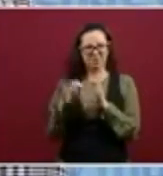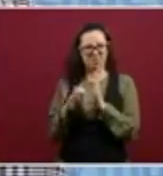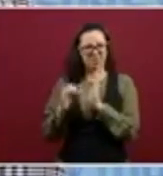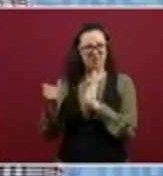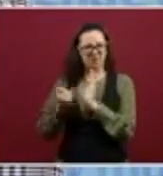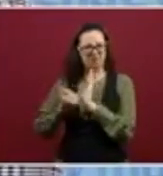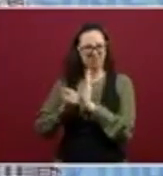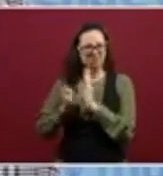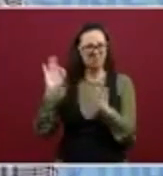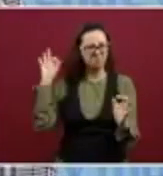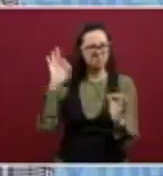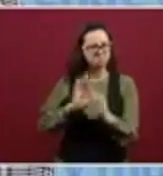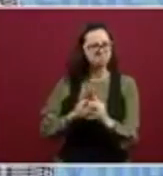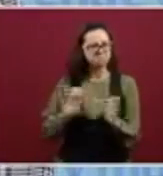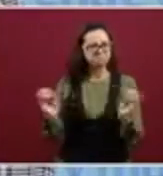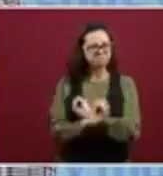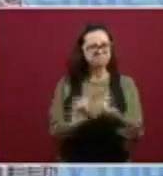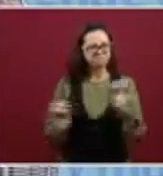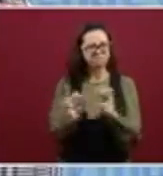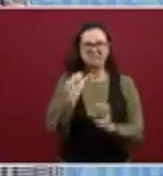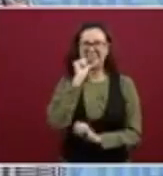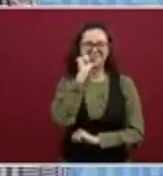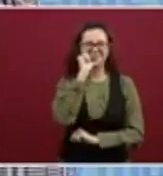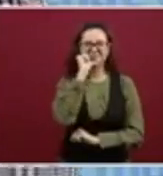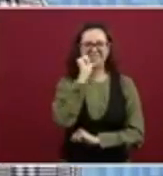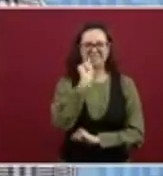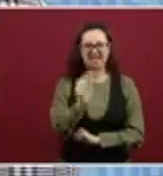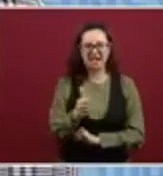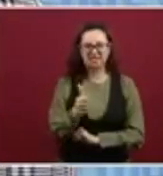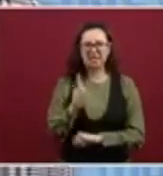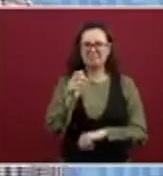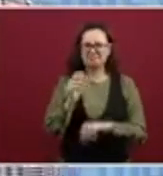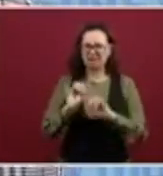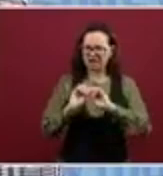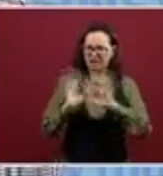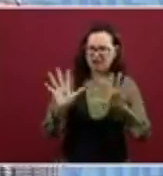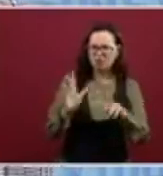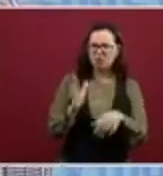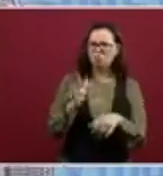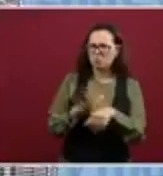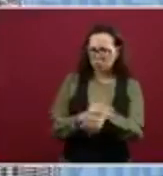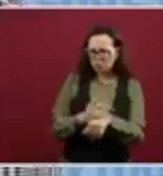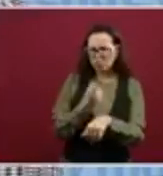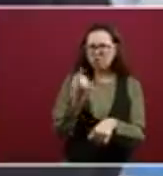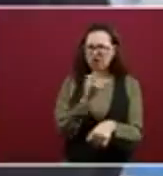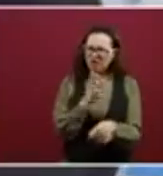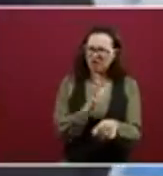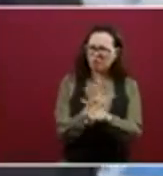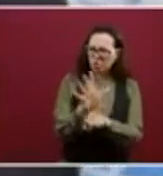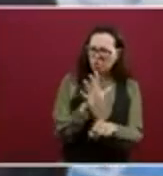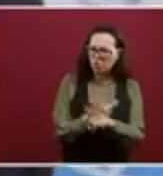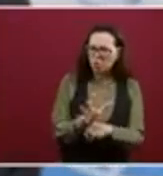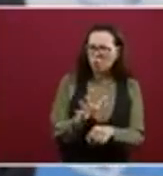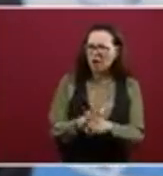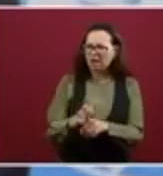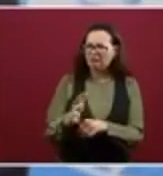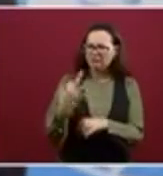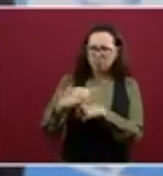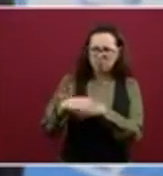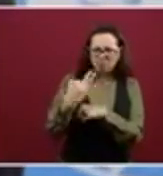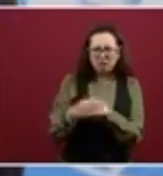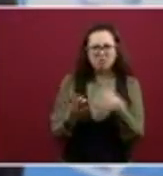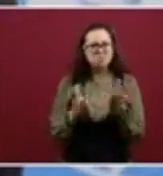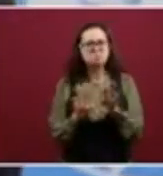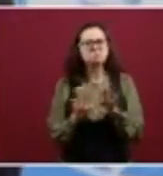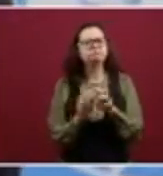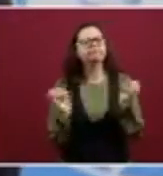que vimos en el apartado anterior, que clarifique en qué casos, por qué situaciones y que dé seguridad jurídica, ¿no? Es